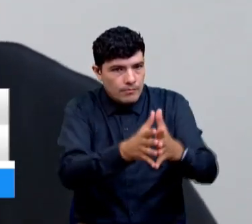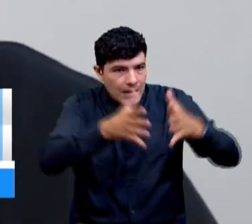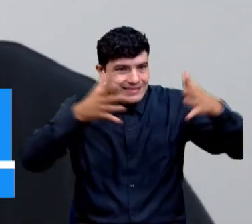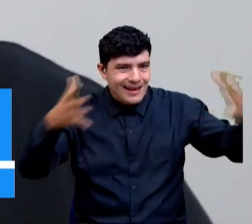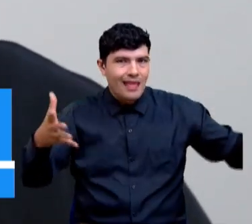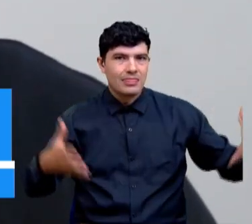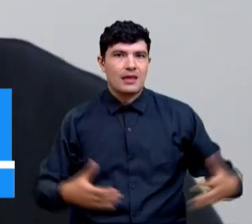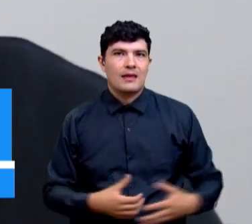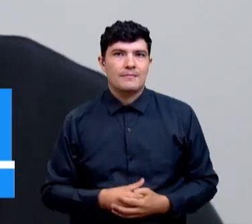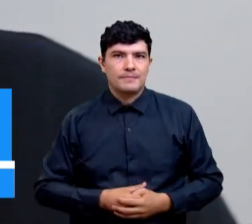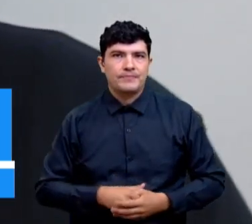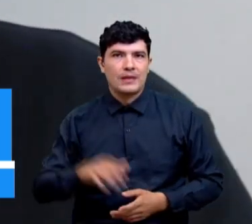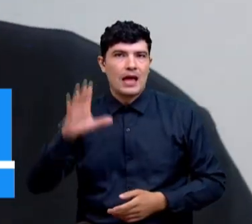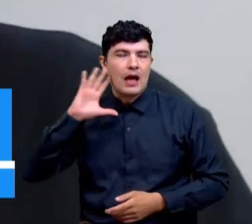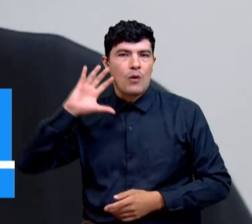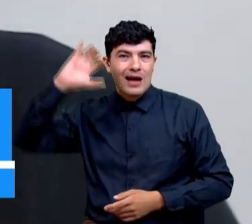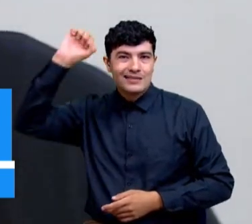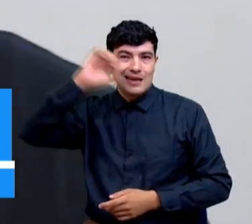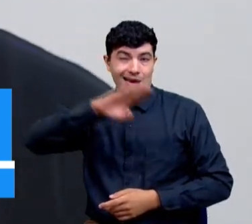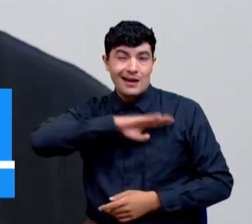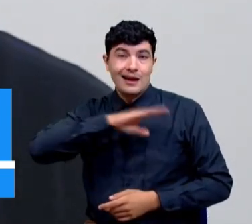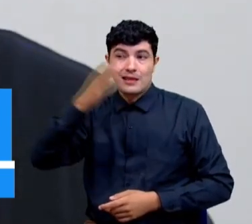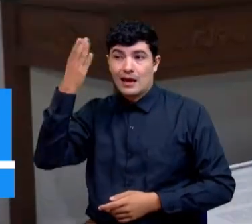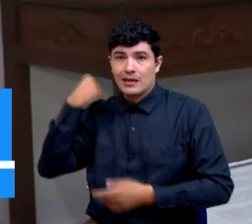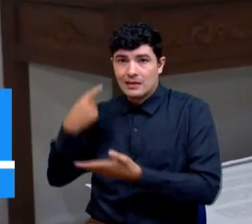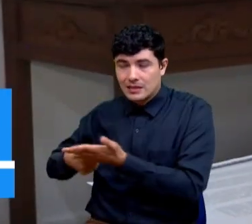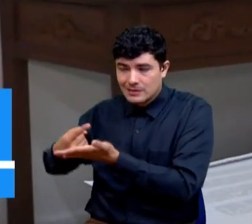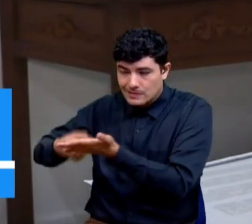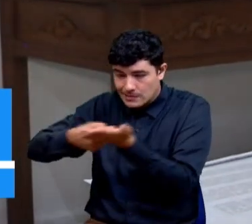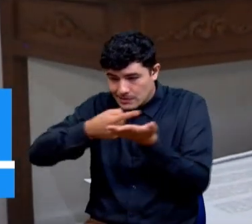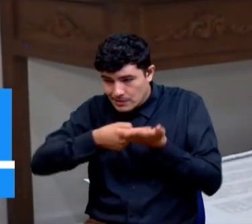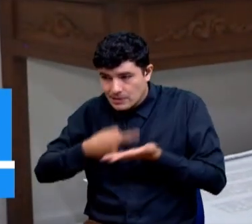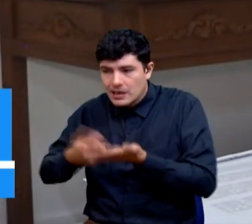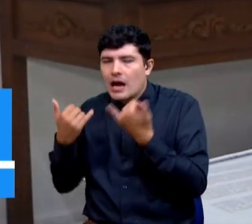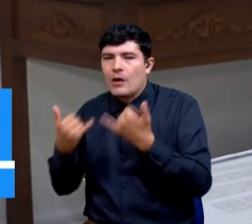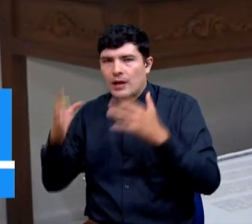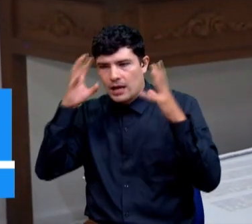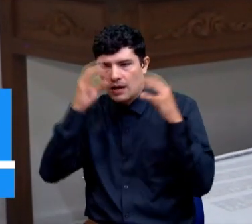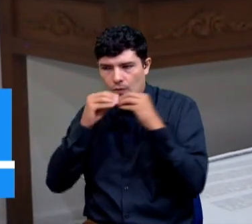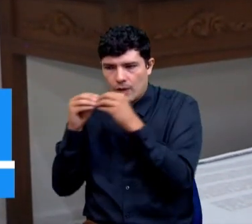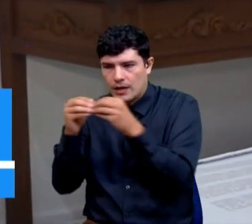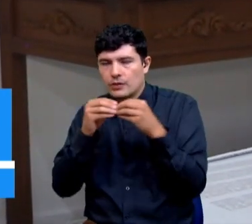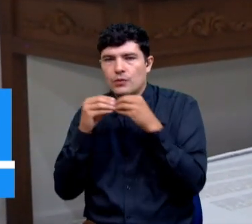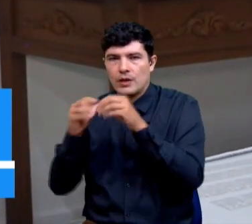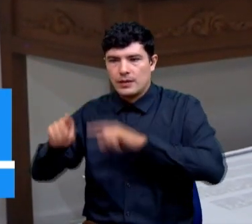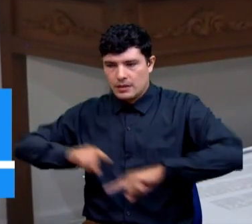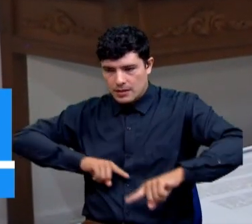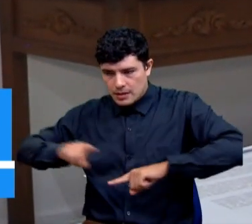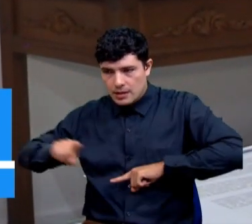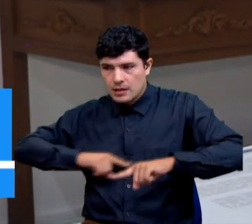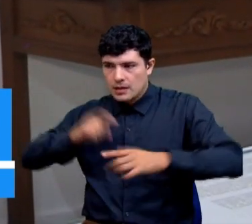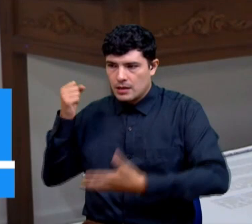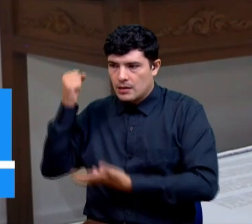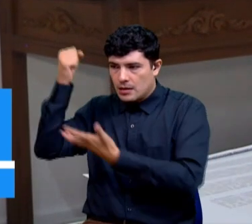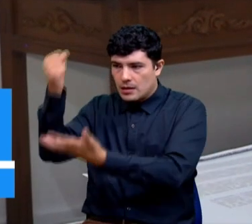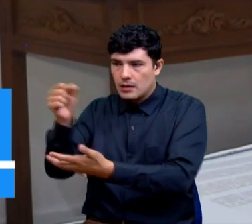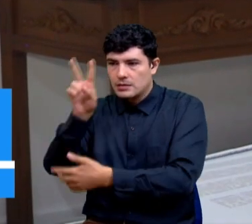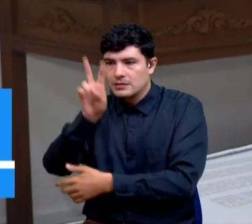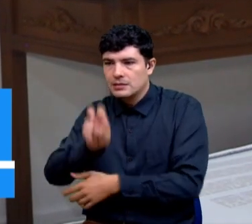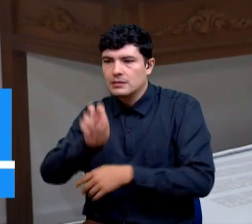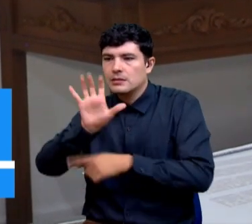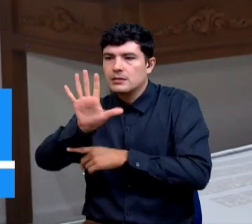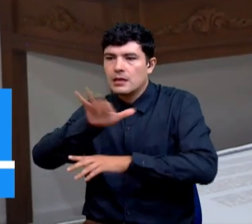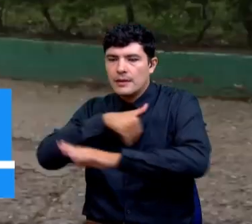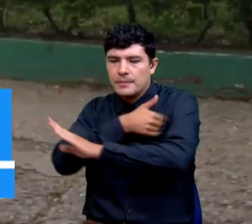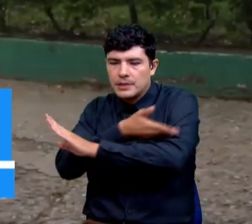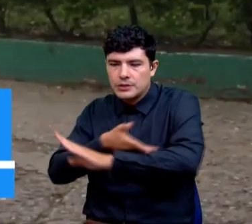El alcalde de Ocaña, luego de varios meses de negociaciones, realizó la firma del convenio interadministrativo con un rubro de 75 millones